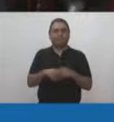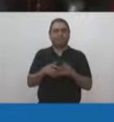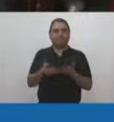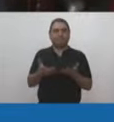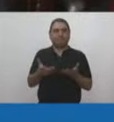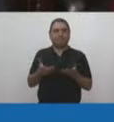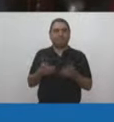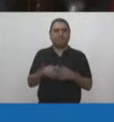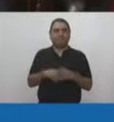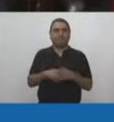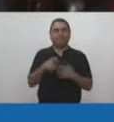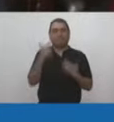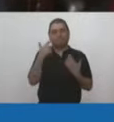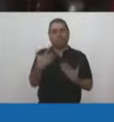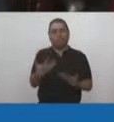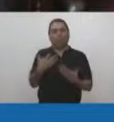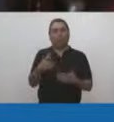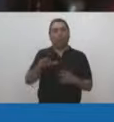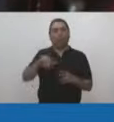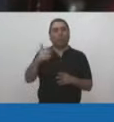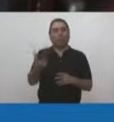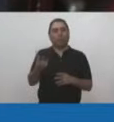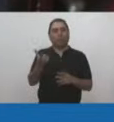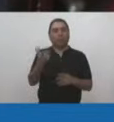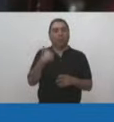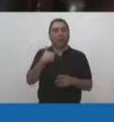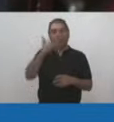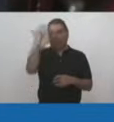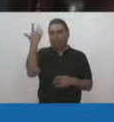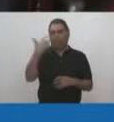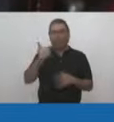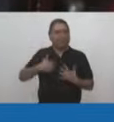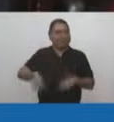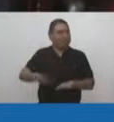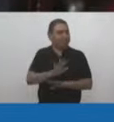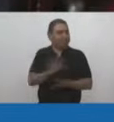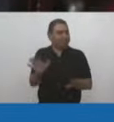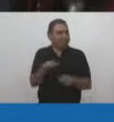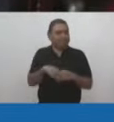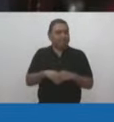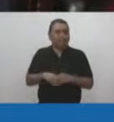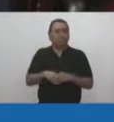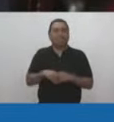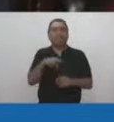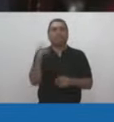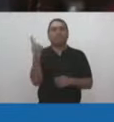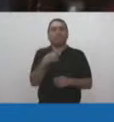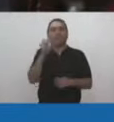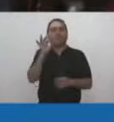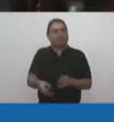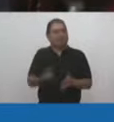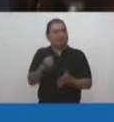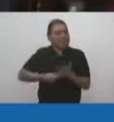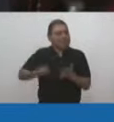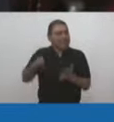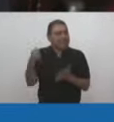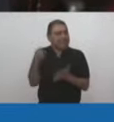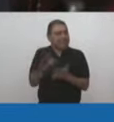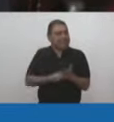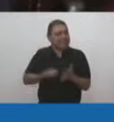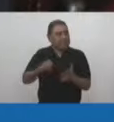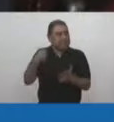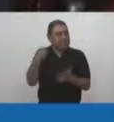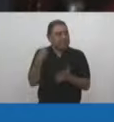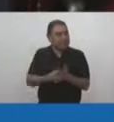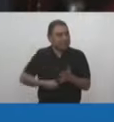tengo en este momento. Pero me parece que, bueno, es un tema que tenemos que debatir. ¿Equiparado con qué? Todos. ¿Con un director de empresa? ¿Con